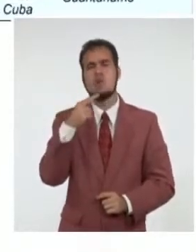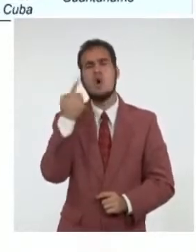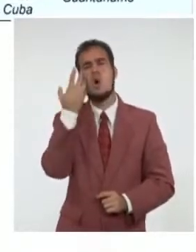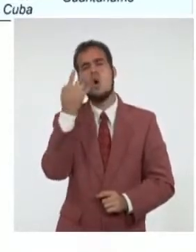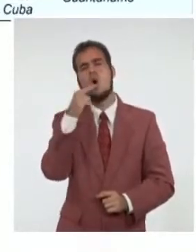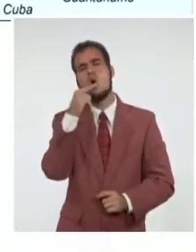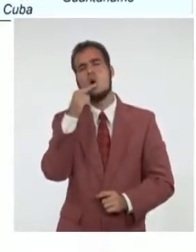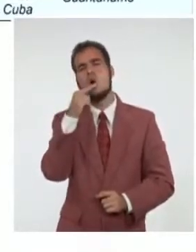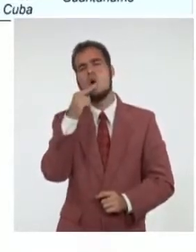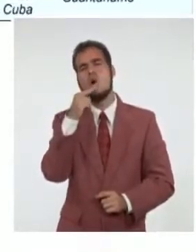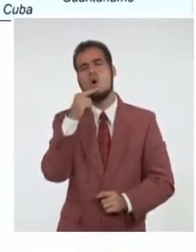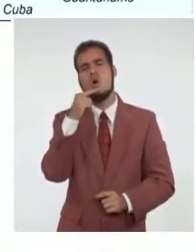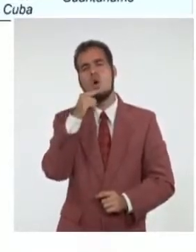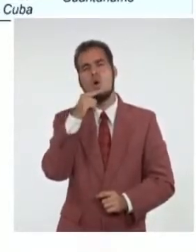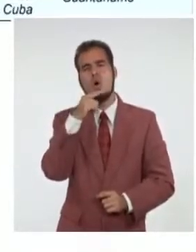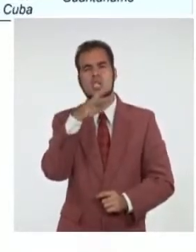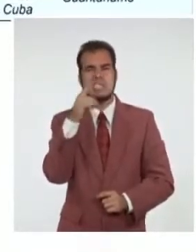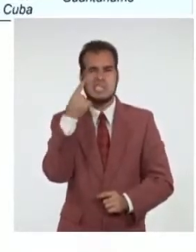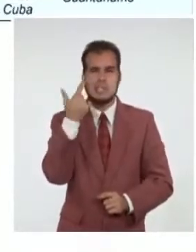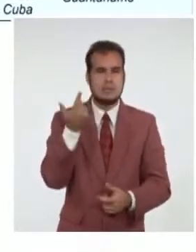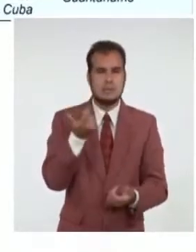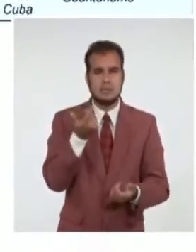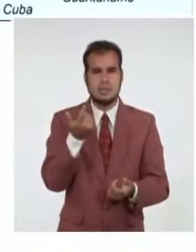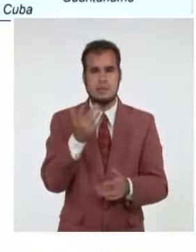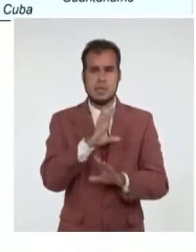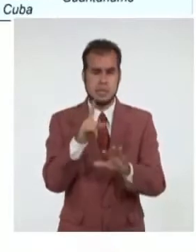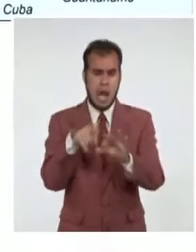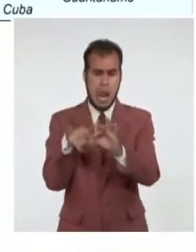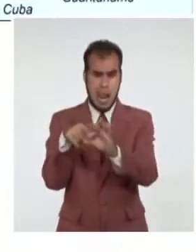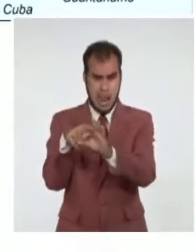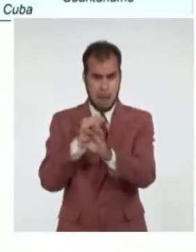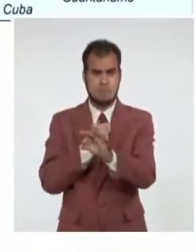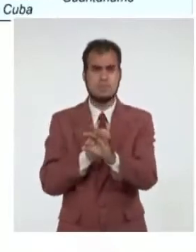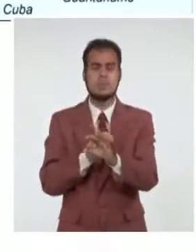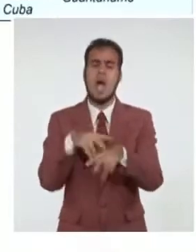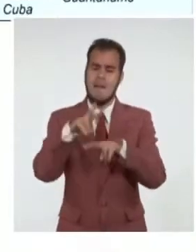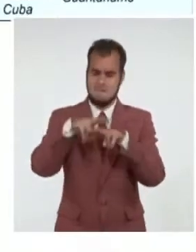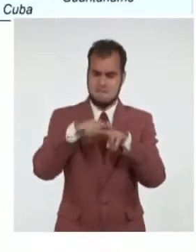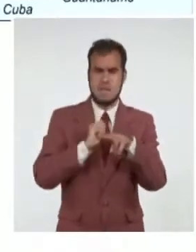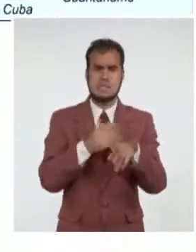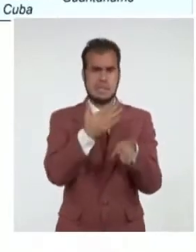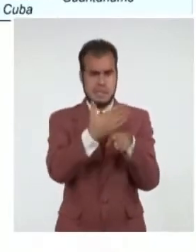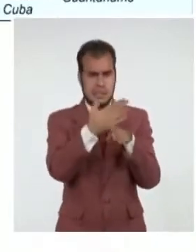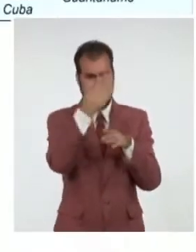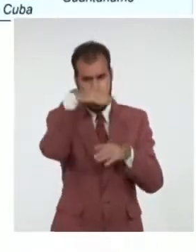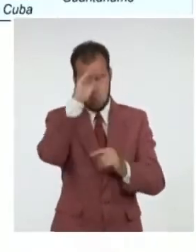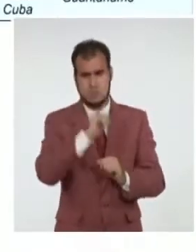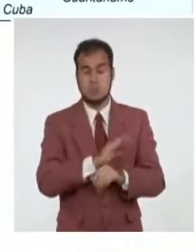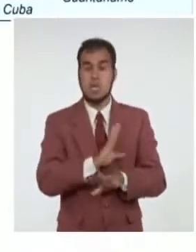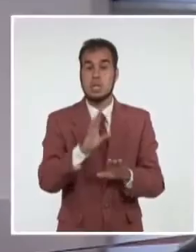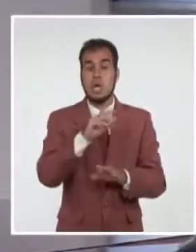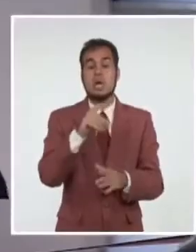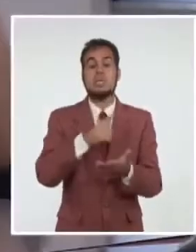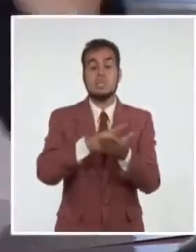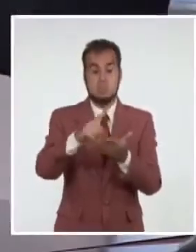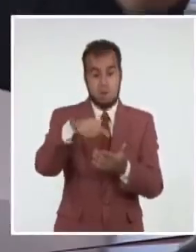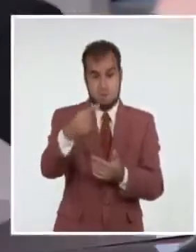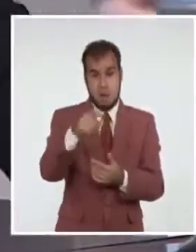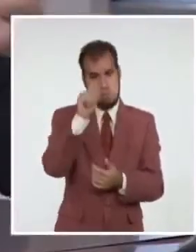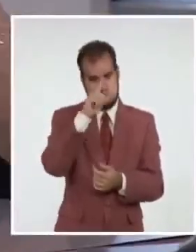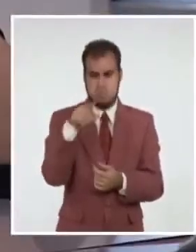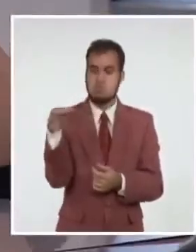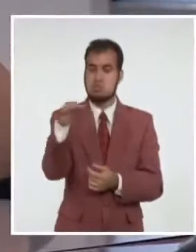más, bueno, creo que lo estamos viendo la isla, nosotros. Santiago, ya, exacto. Habana, y bueno, se van a estar culminando la semana que viene varios municipios y a la